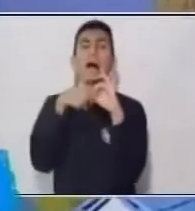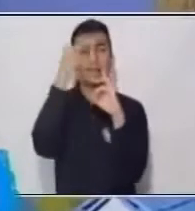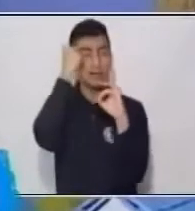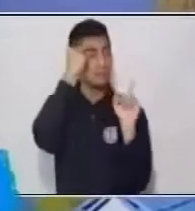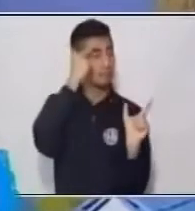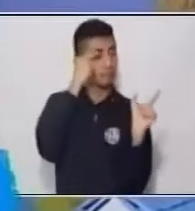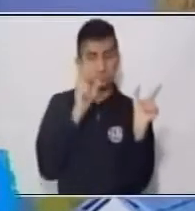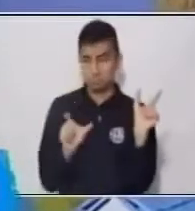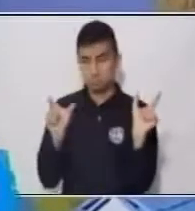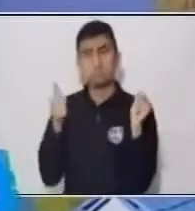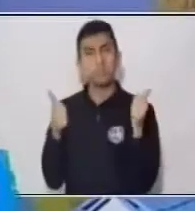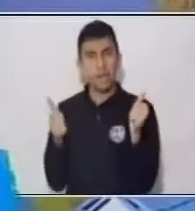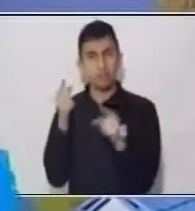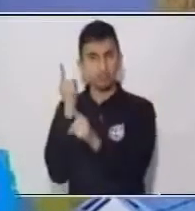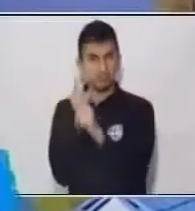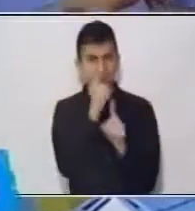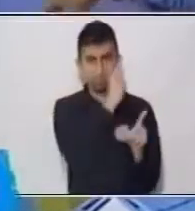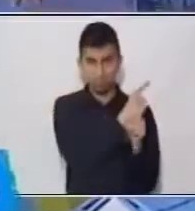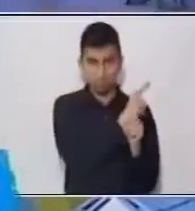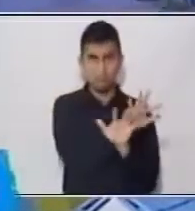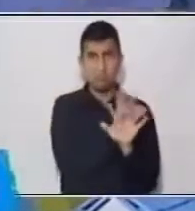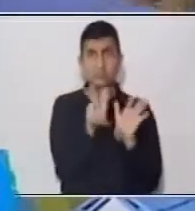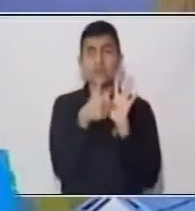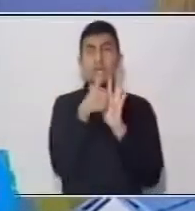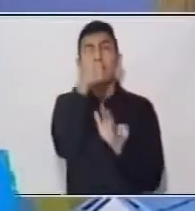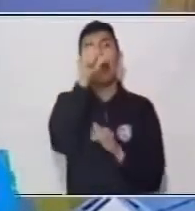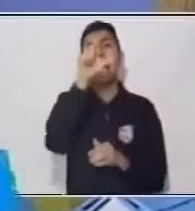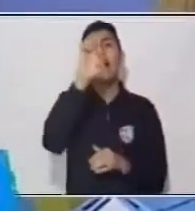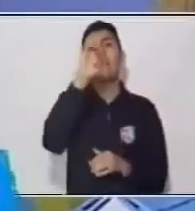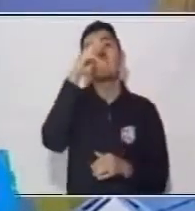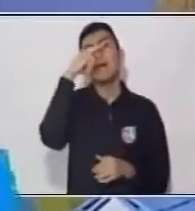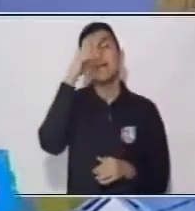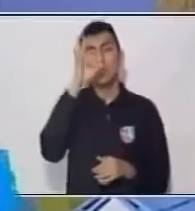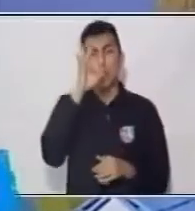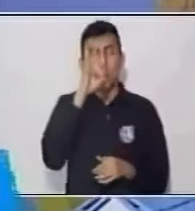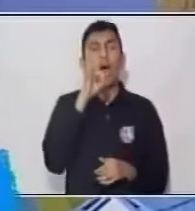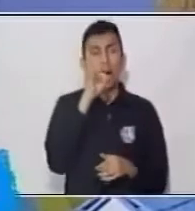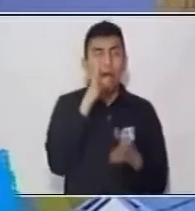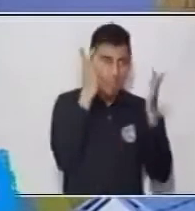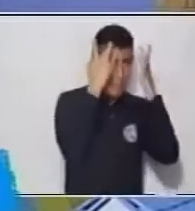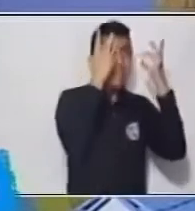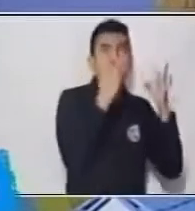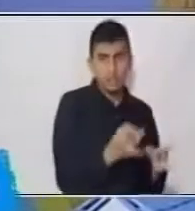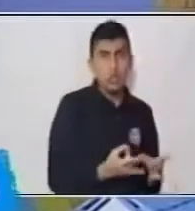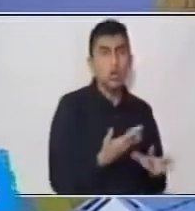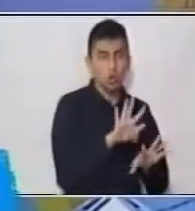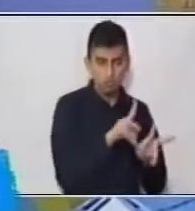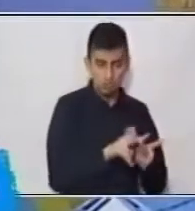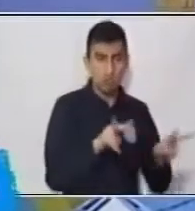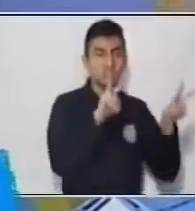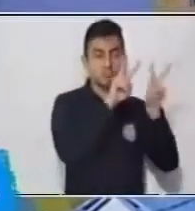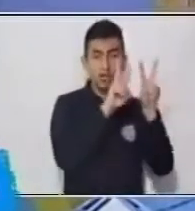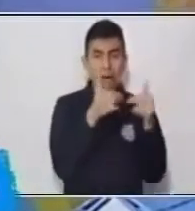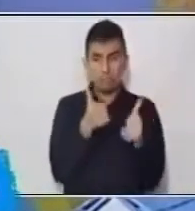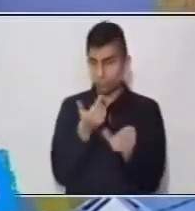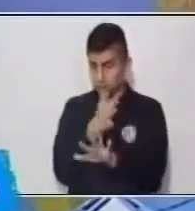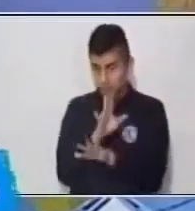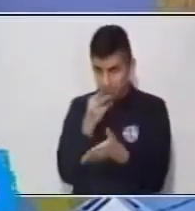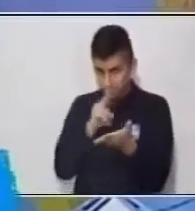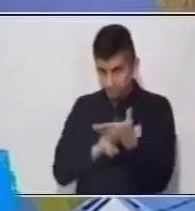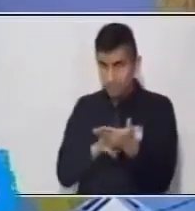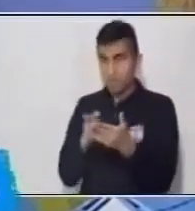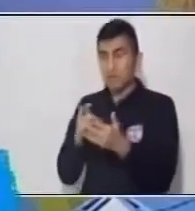de análisis. Está también, Alberto tomó valor e inspiró a todos. Tenemos el verbo